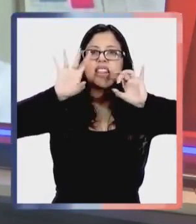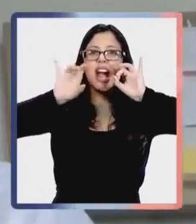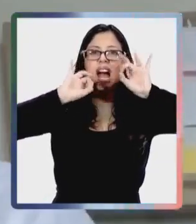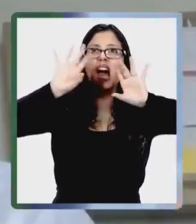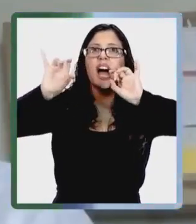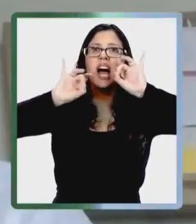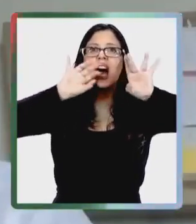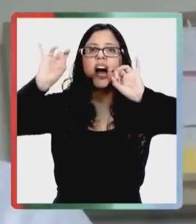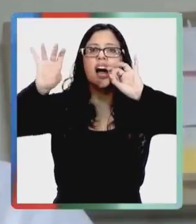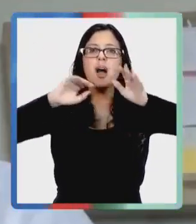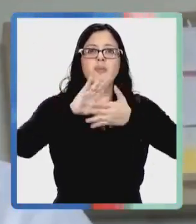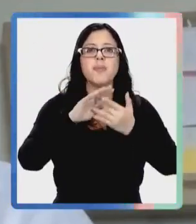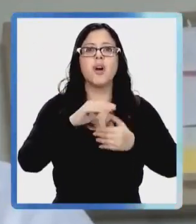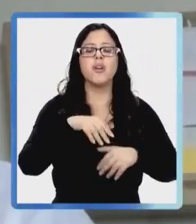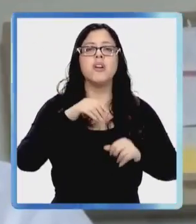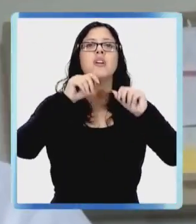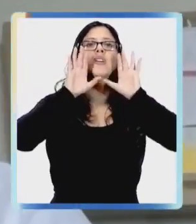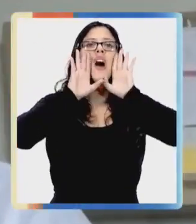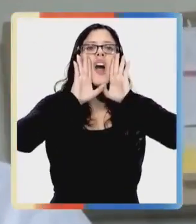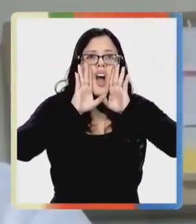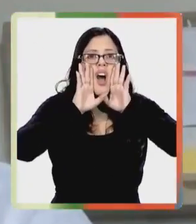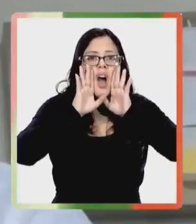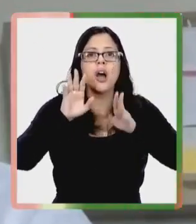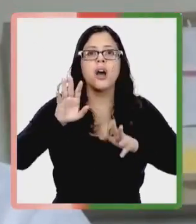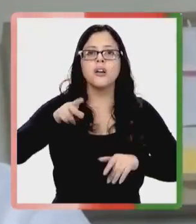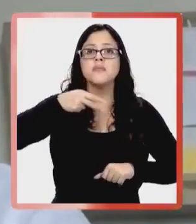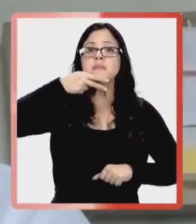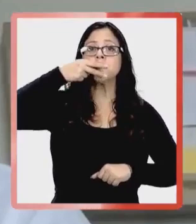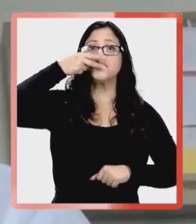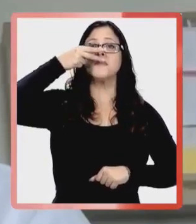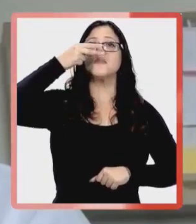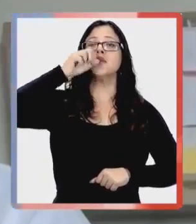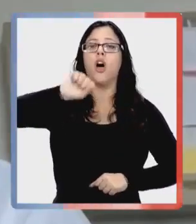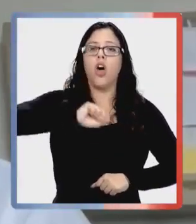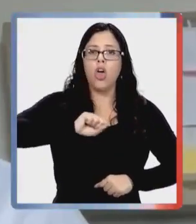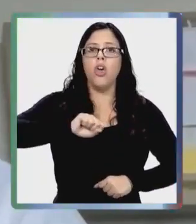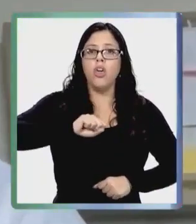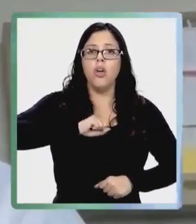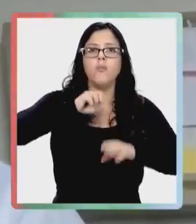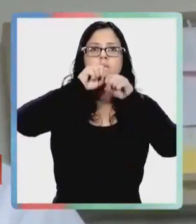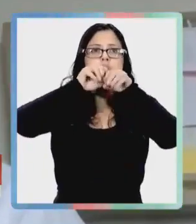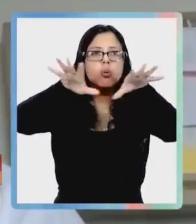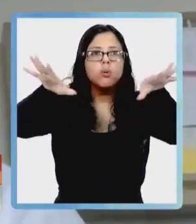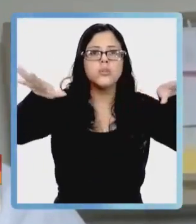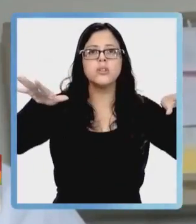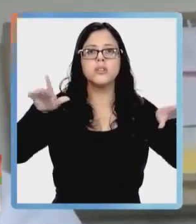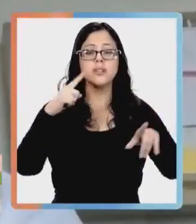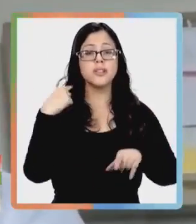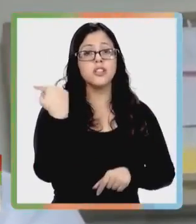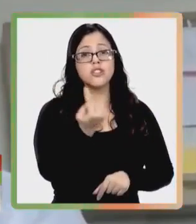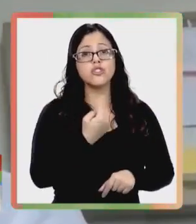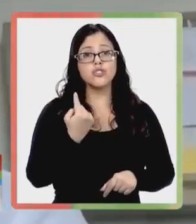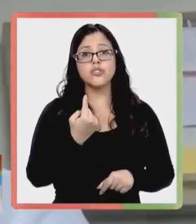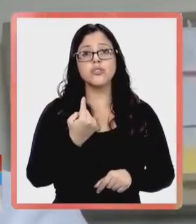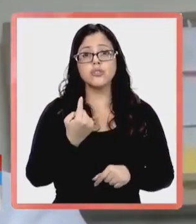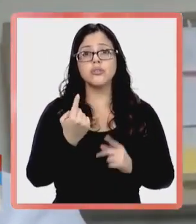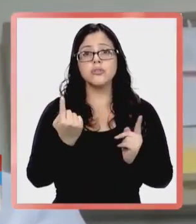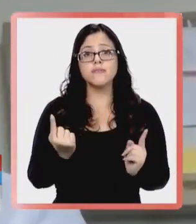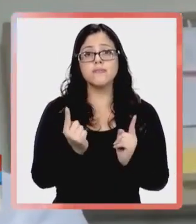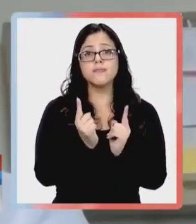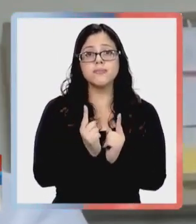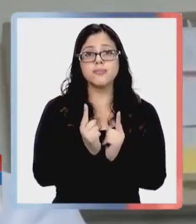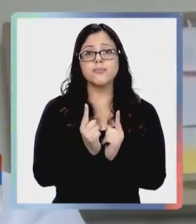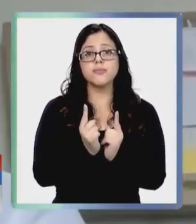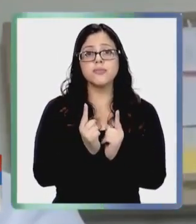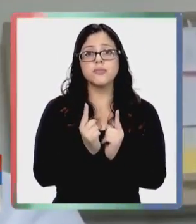gotitas que emanan, que salen cuando hablamos fuerte, cuando respiramos, especialmente cuando tosemos. Y nosotros, que somos los que estamos